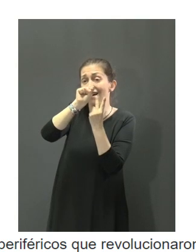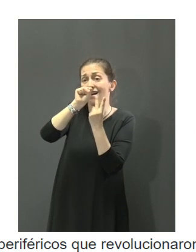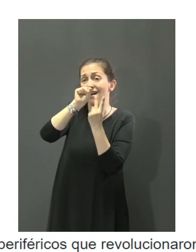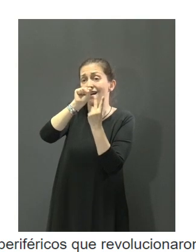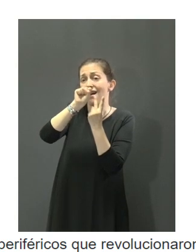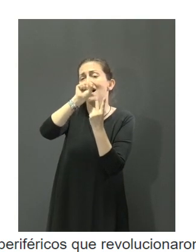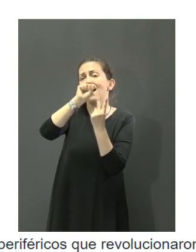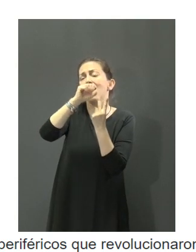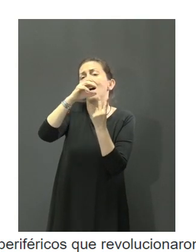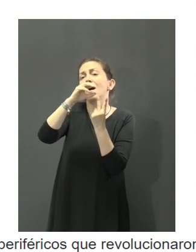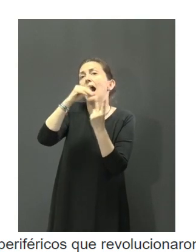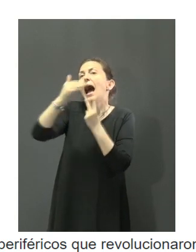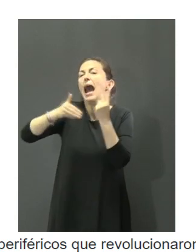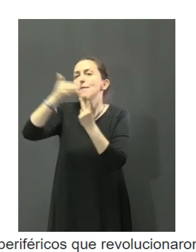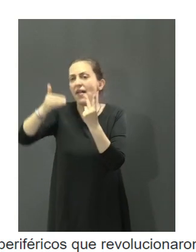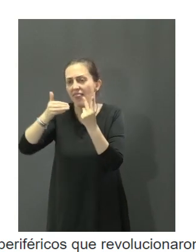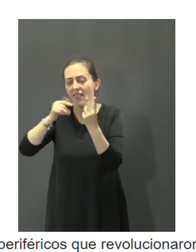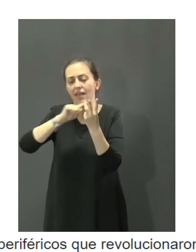que es A11,